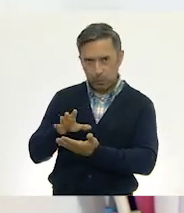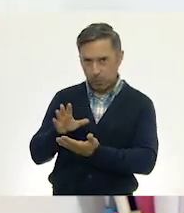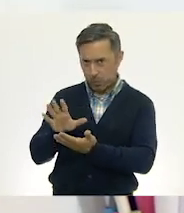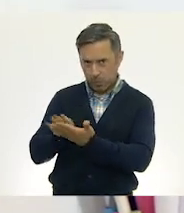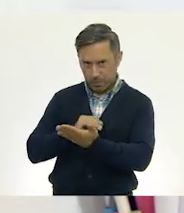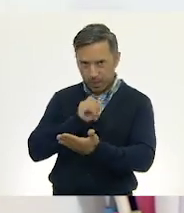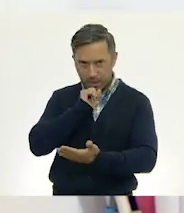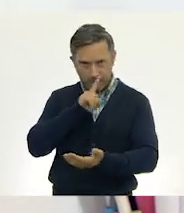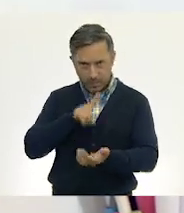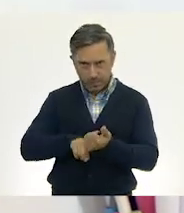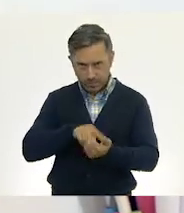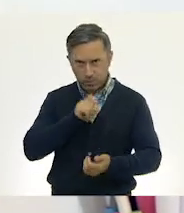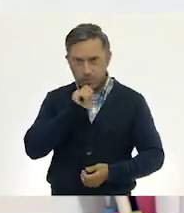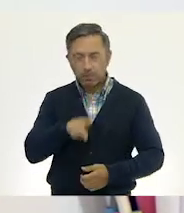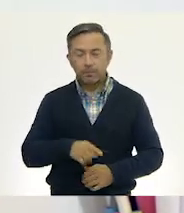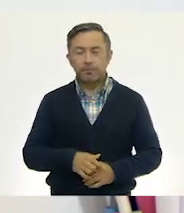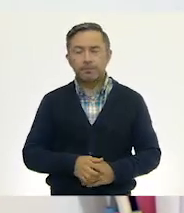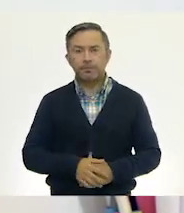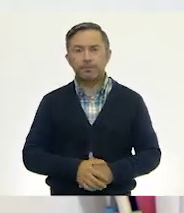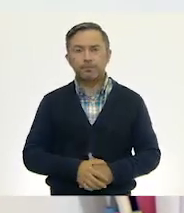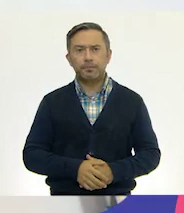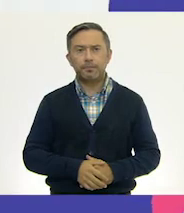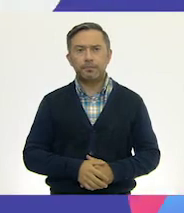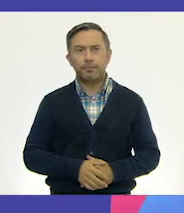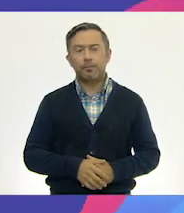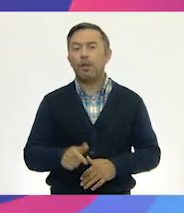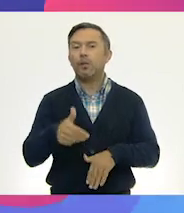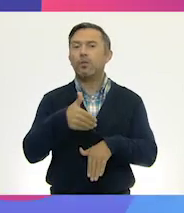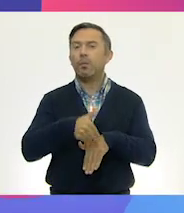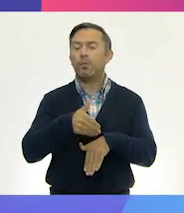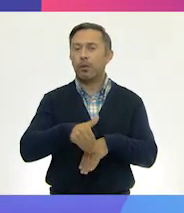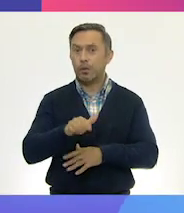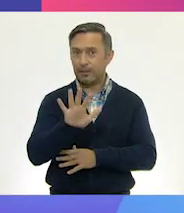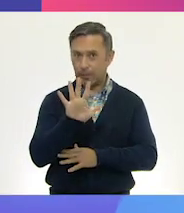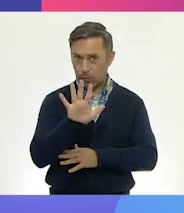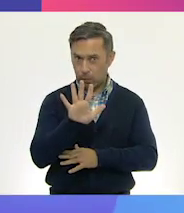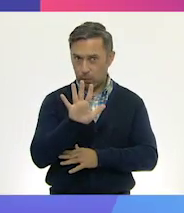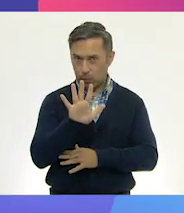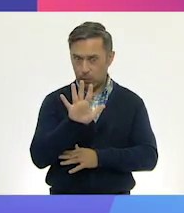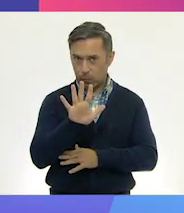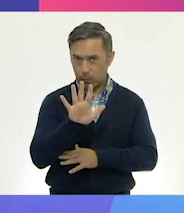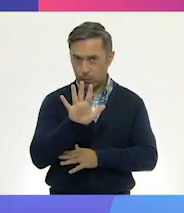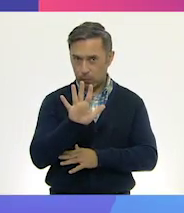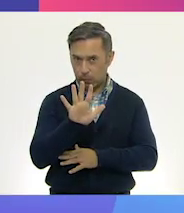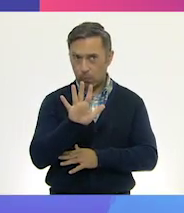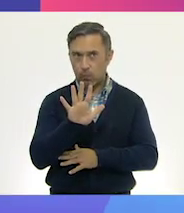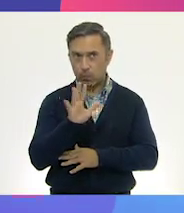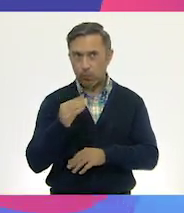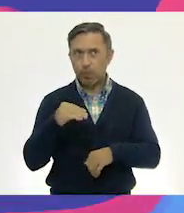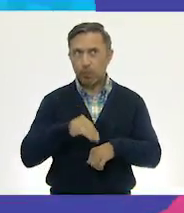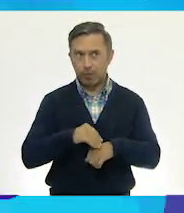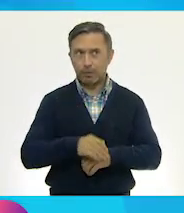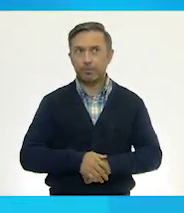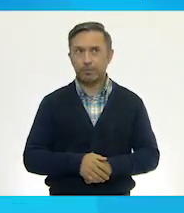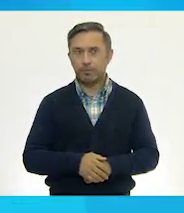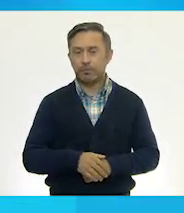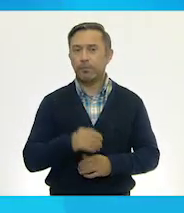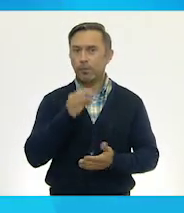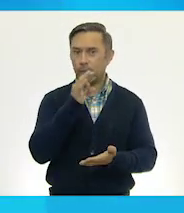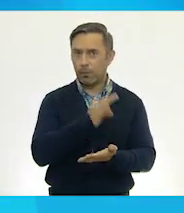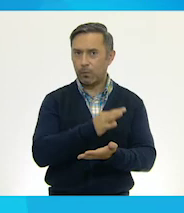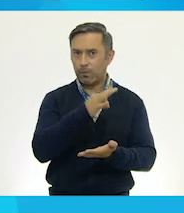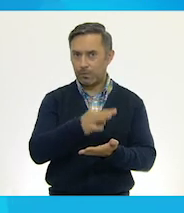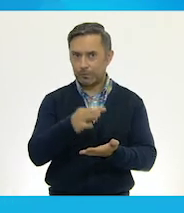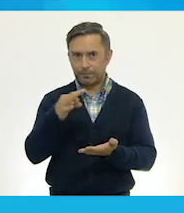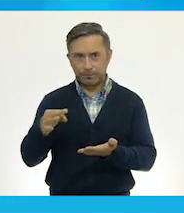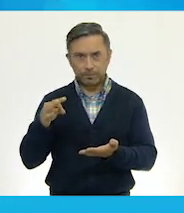yo tengo aquí que tengo el número, son 5, entonces voy a colocarlas. Yo también tengo el número 5. Vamos a ponerlas. Cinco.